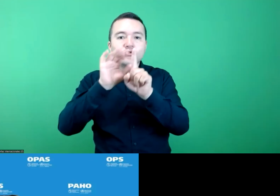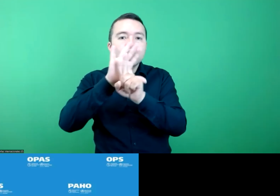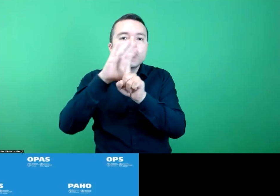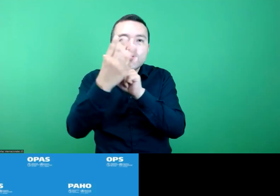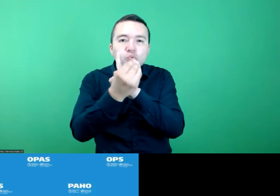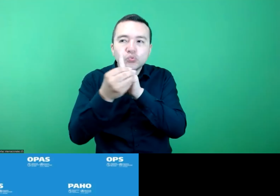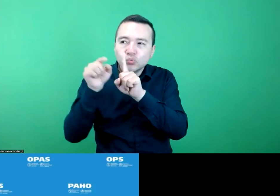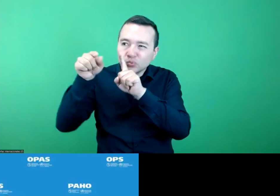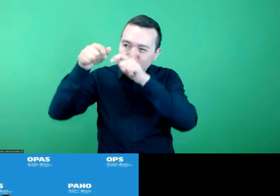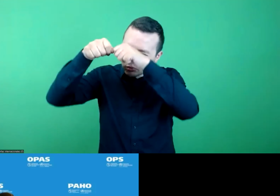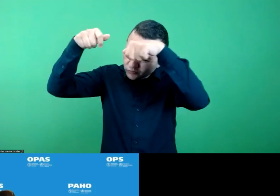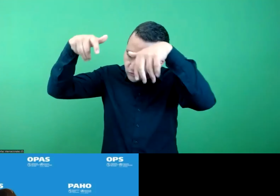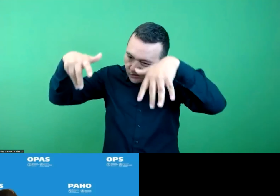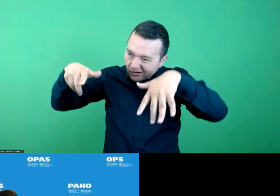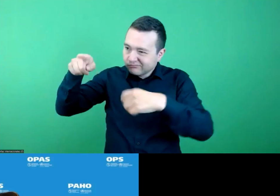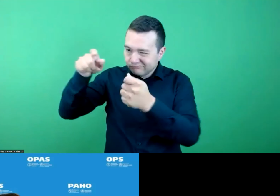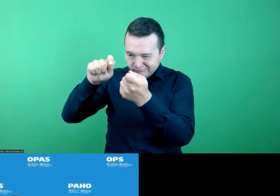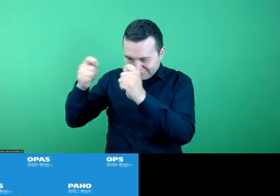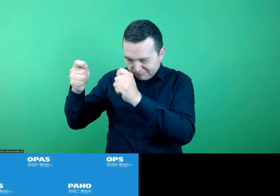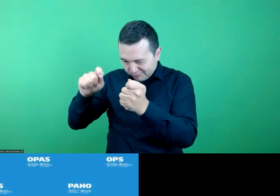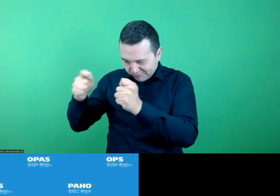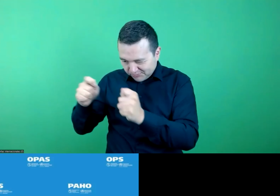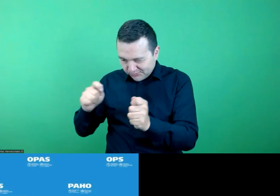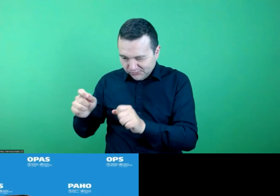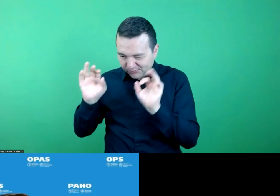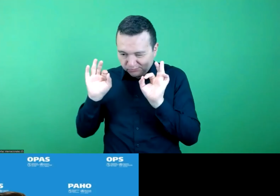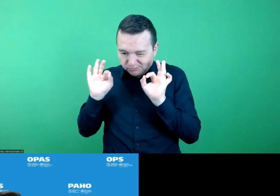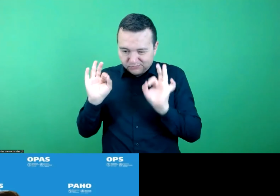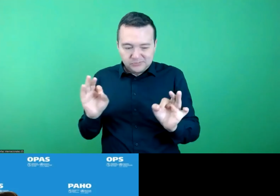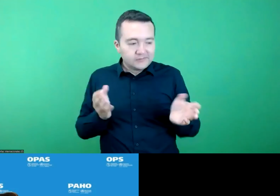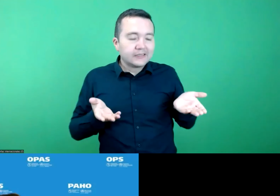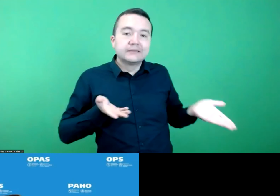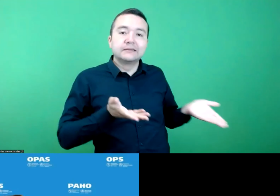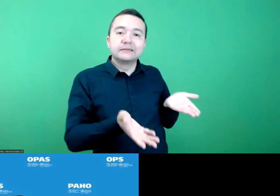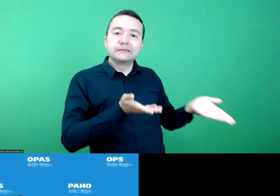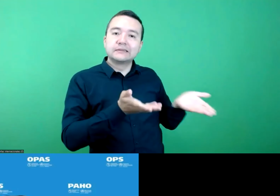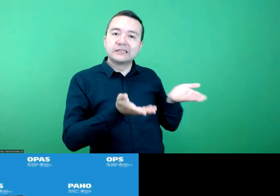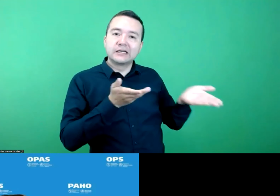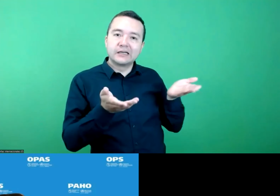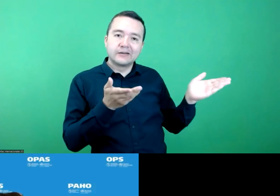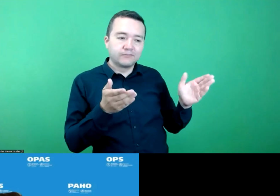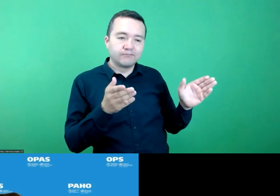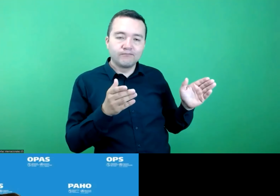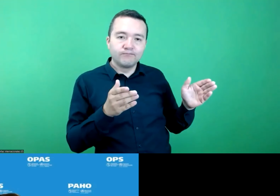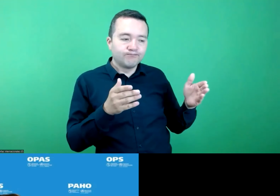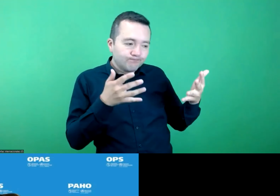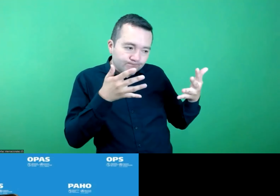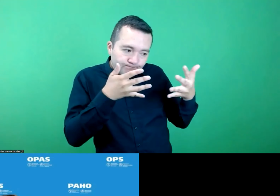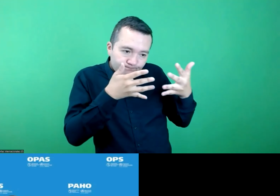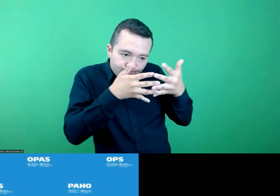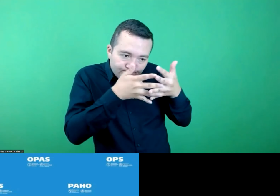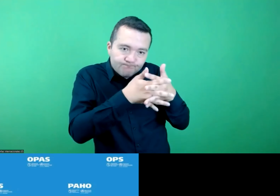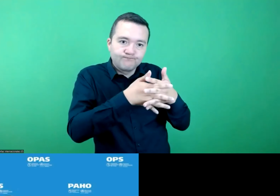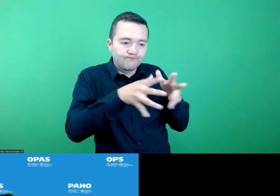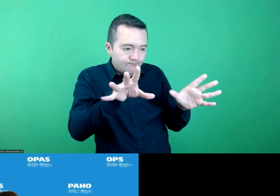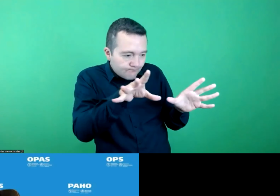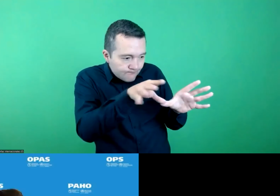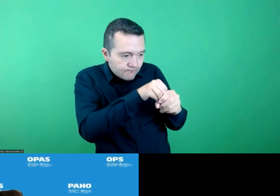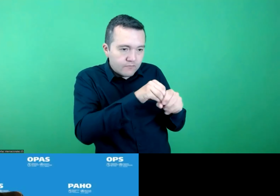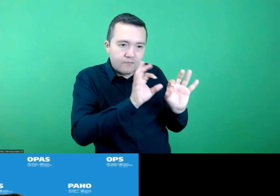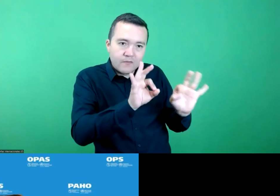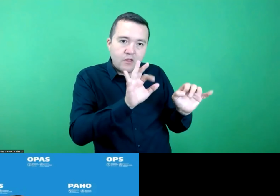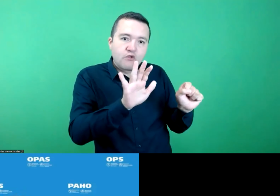integrada y coherente con una perspectiva de atención primaria de la salud que guíe cada etapa